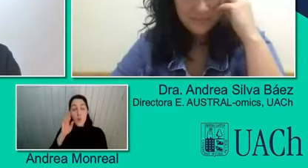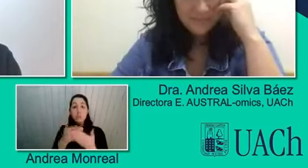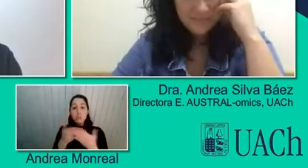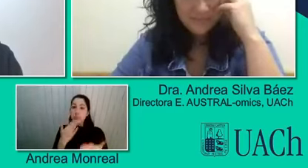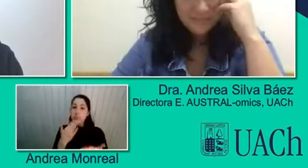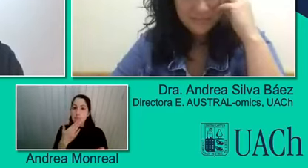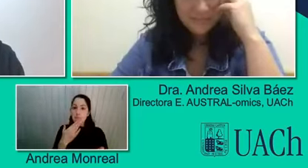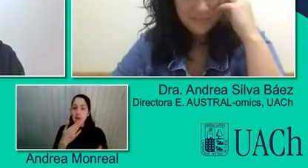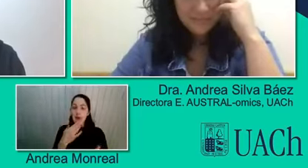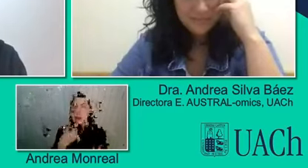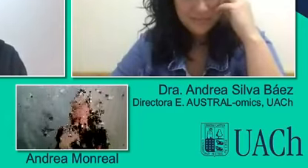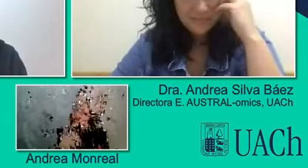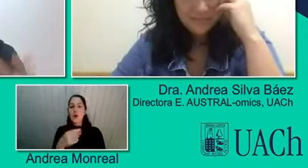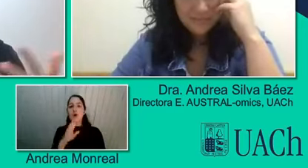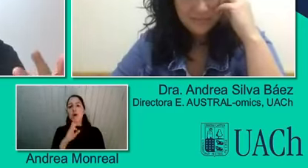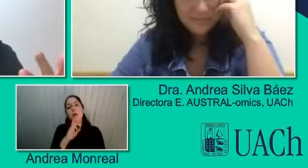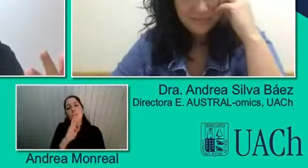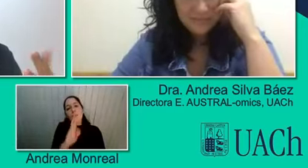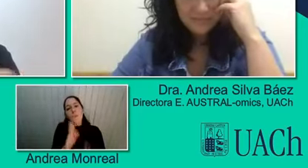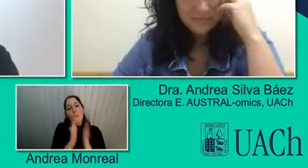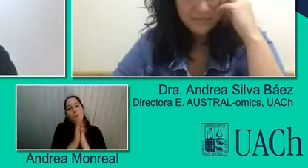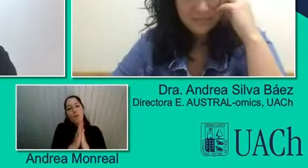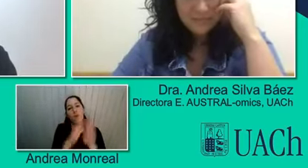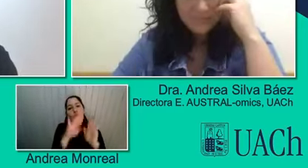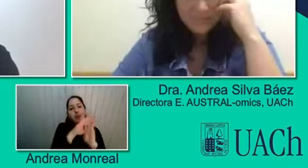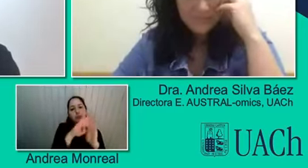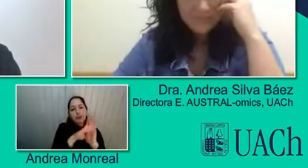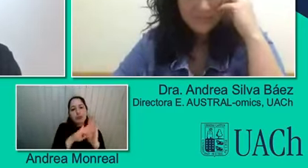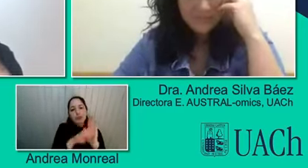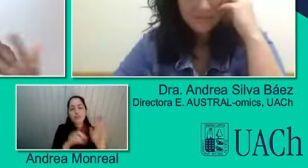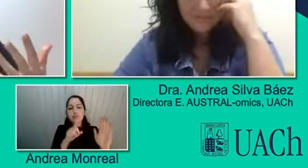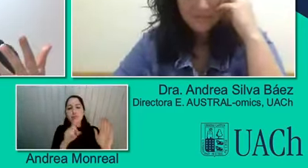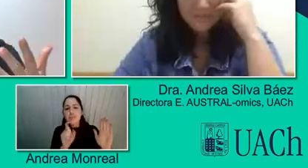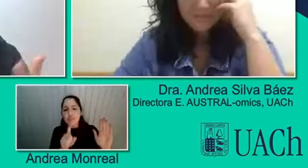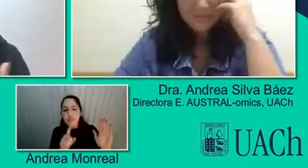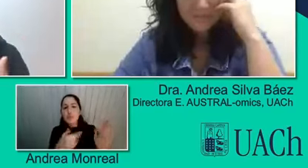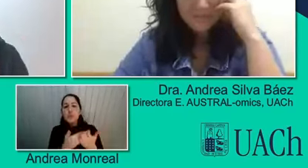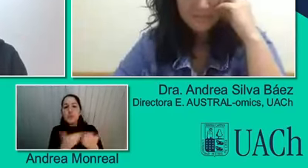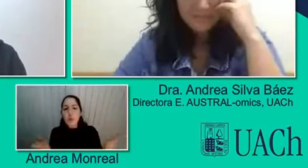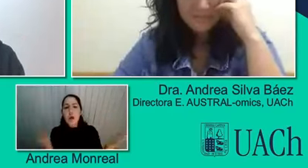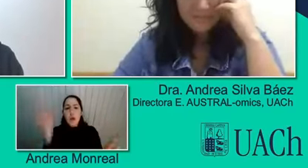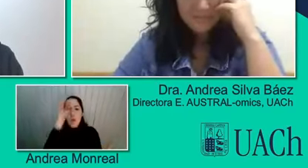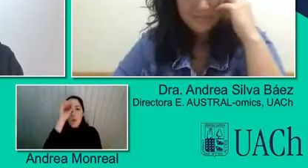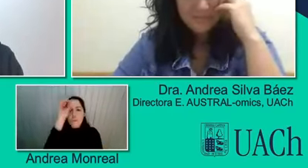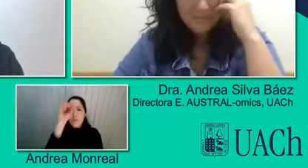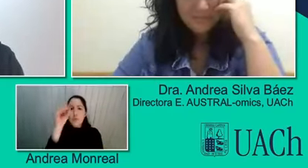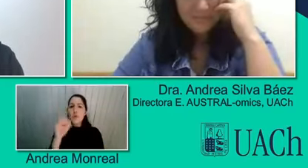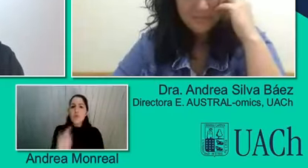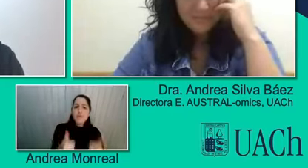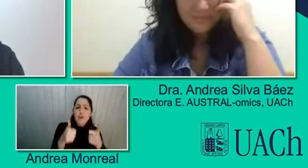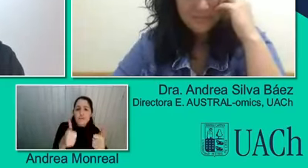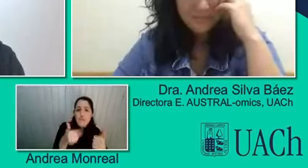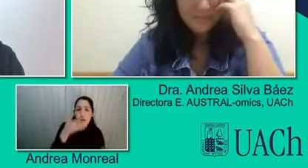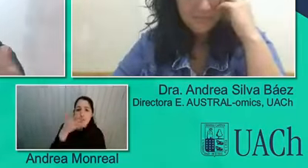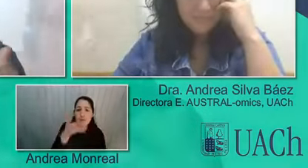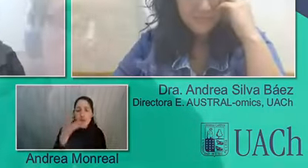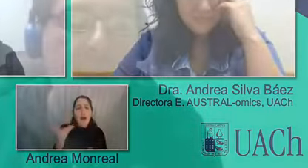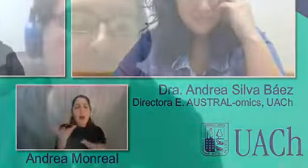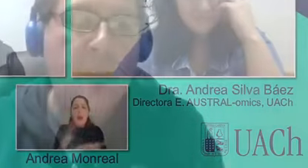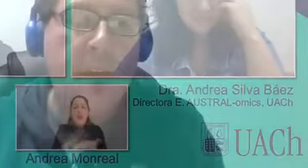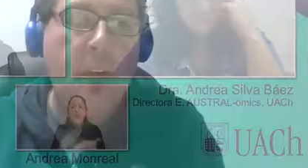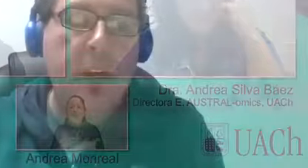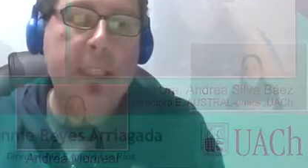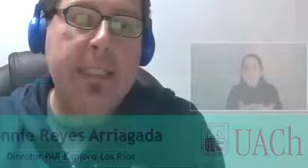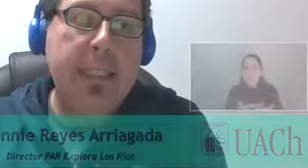para darnos sus impresiones respecto a qué te pareció esta charla, qué aspectos podemos mejorar para un próximo evento. Así